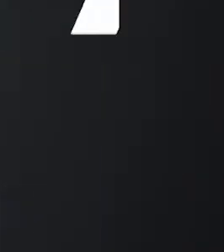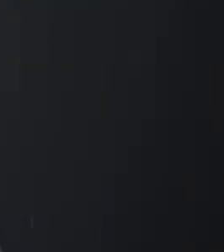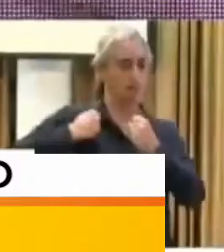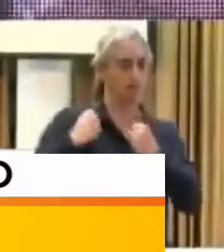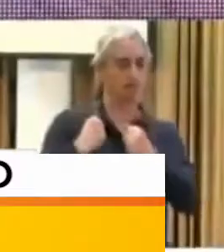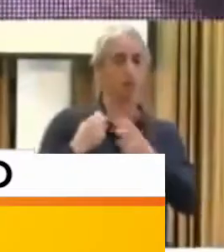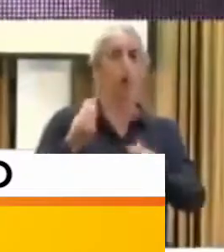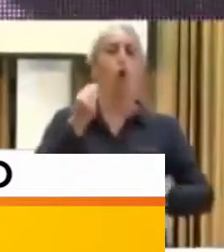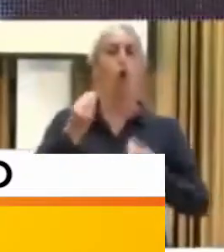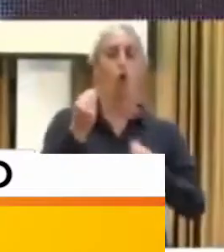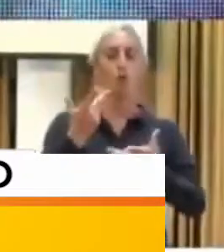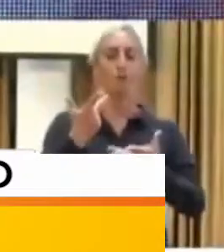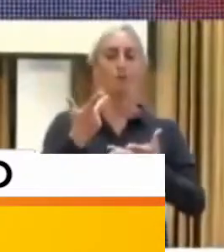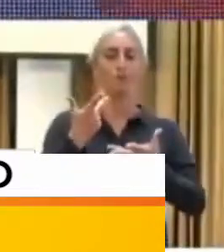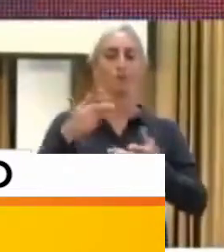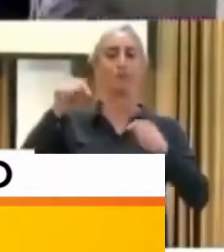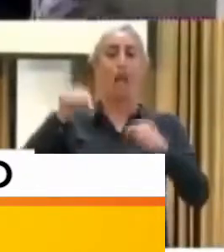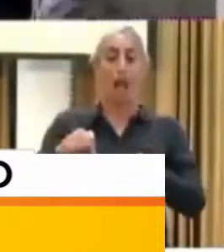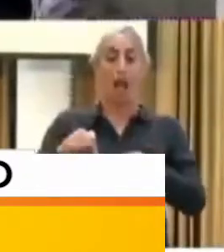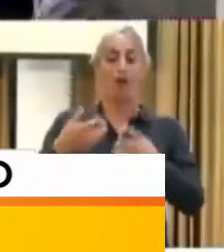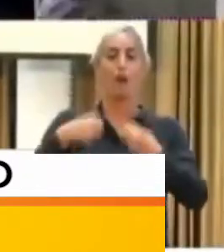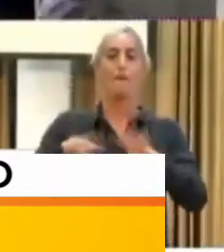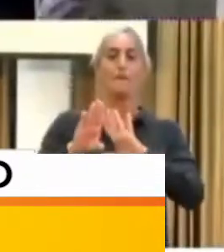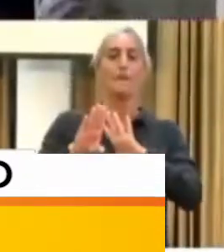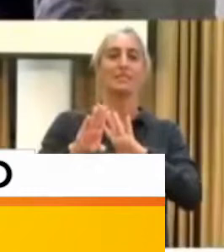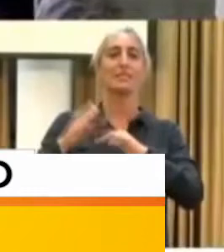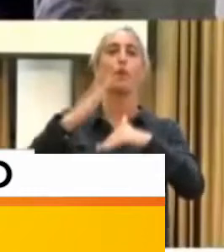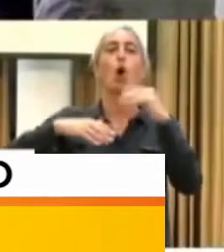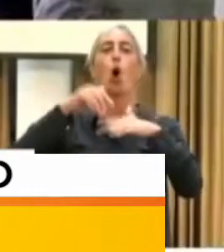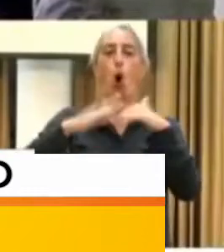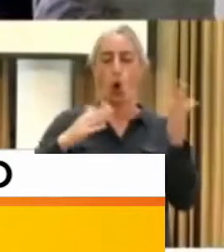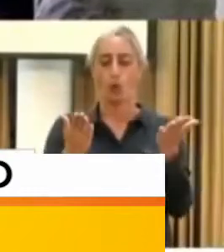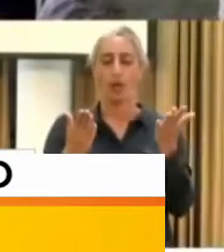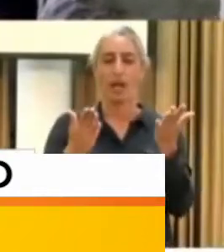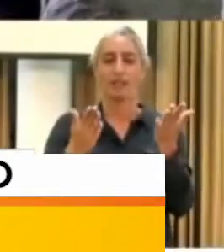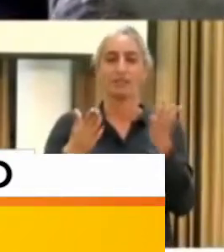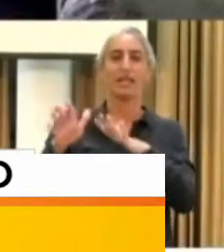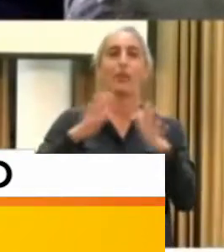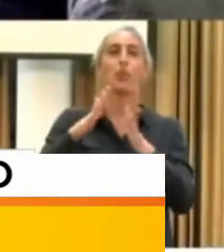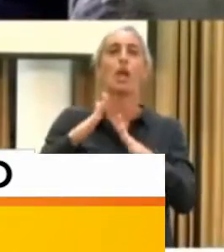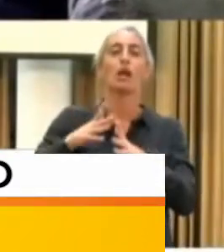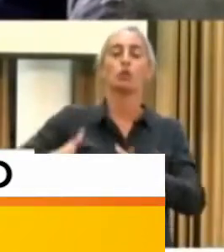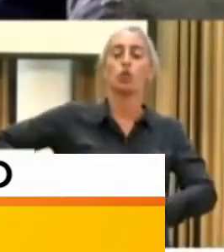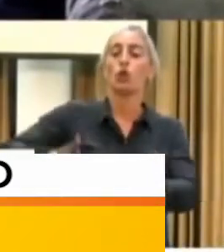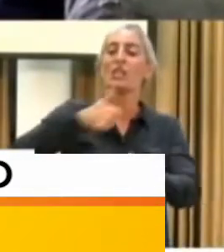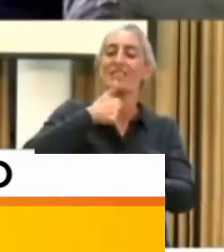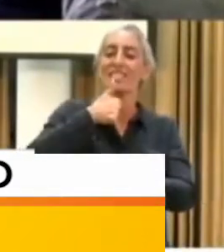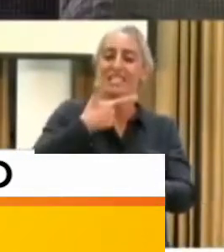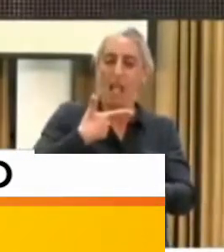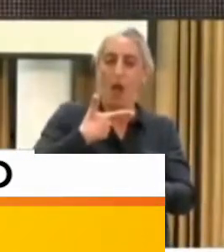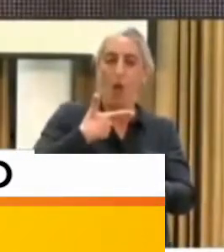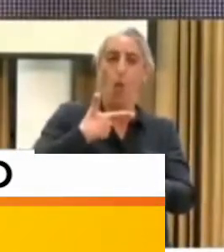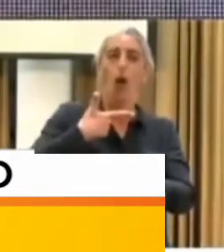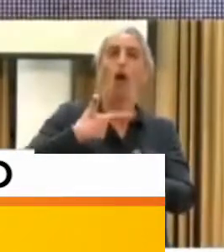vamos a llevar adelante y estamos llevando adelante las siguientes obras adecuación del desagüe de calle 12 de septiembre